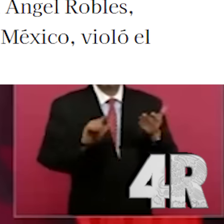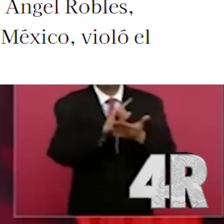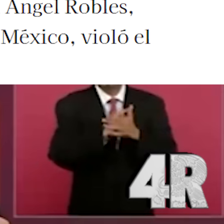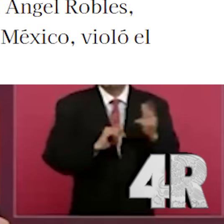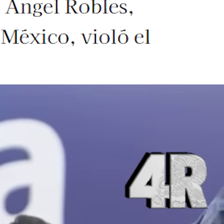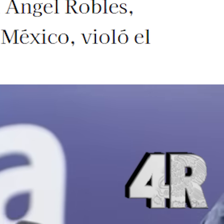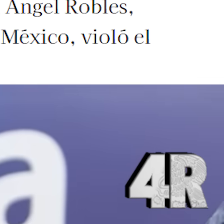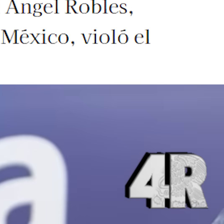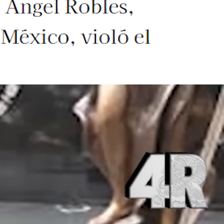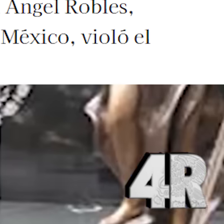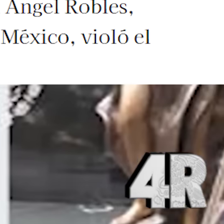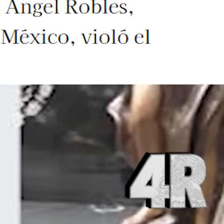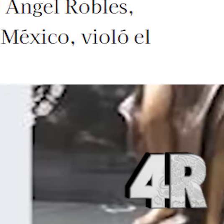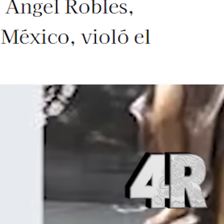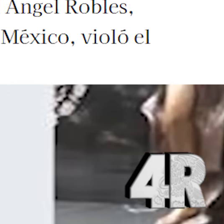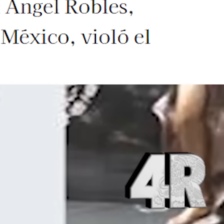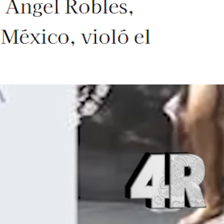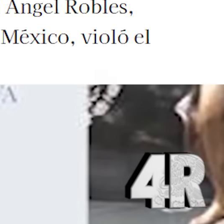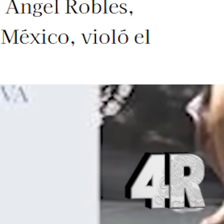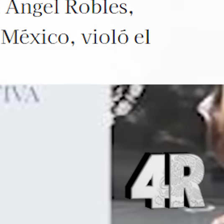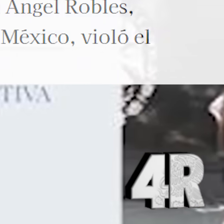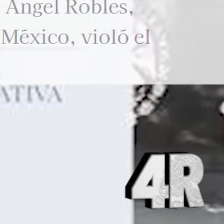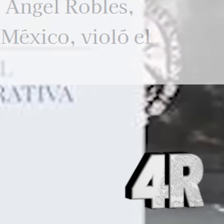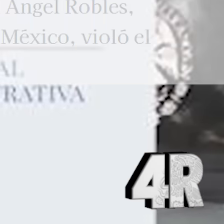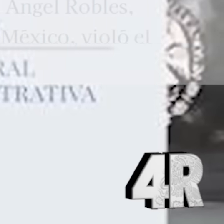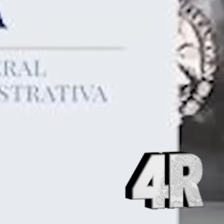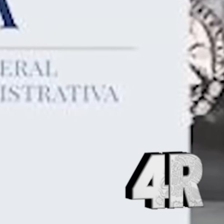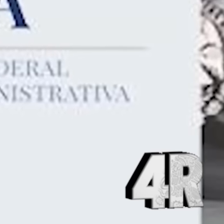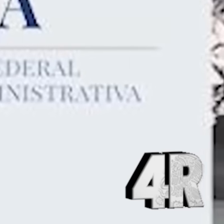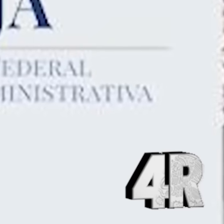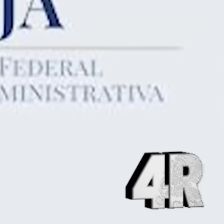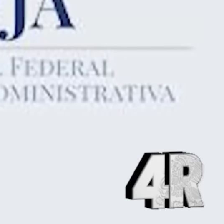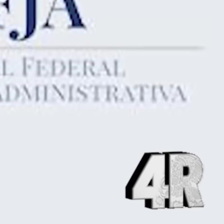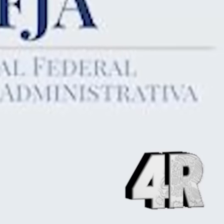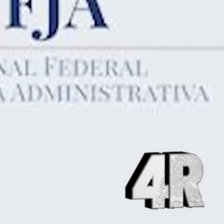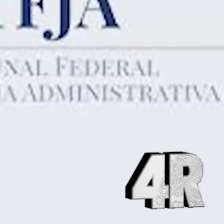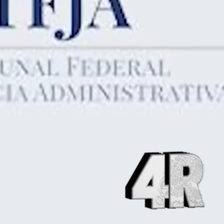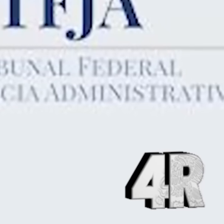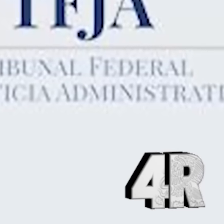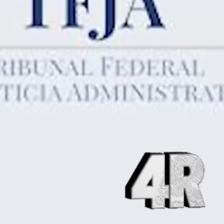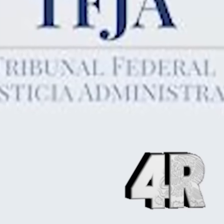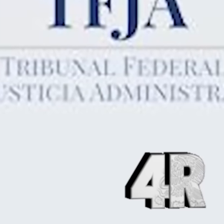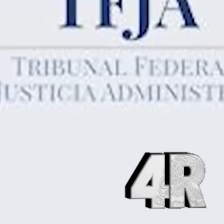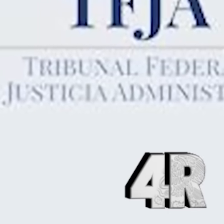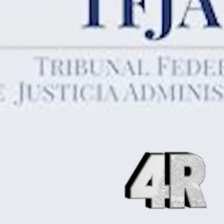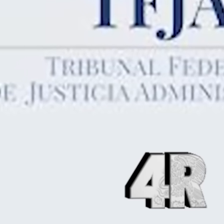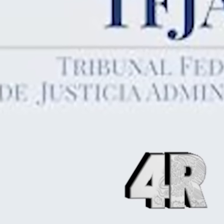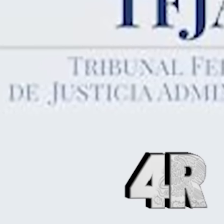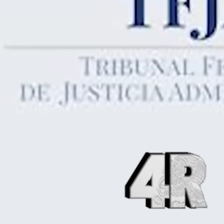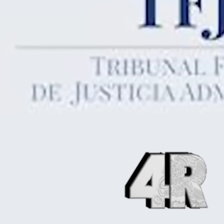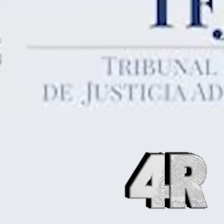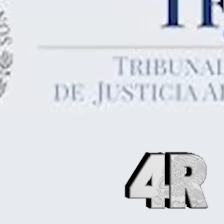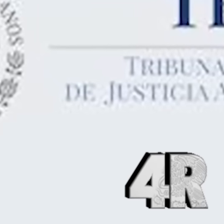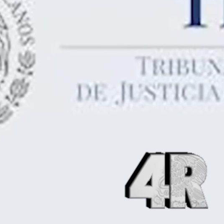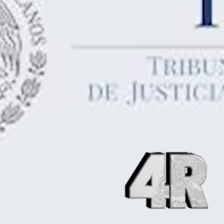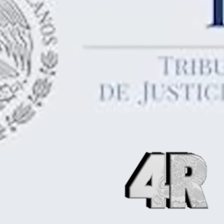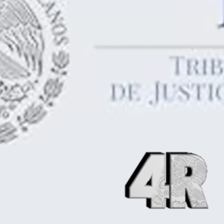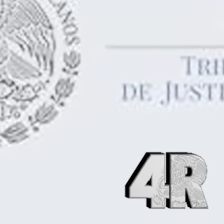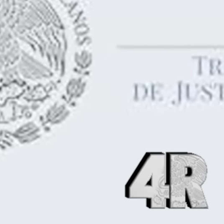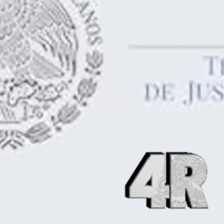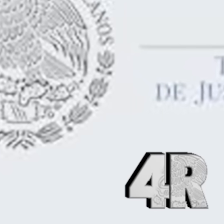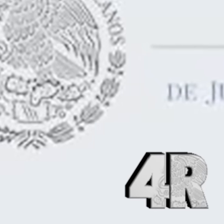el TLCAN. Ciudadanos, aquí vemos claramente cómo es que Salinas Pliego está manchando al gobierno mexicano, lo